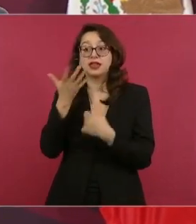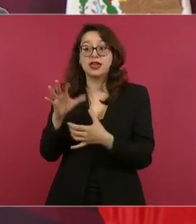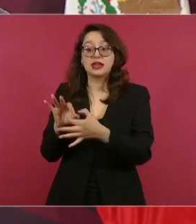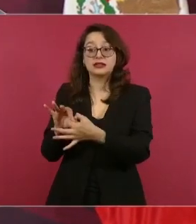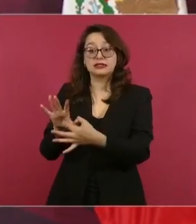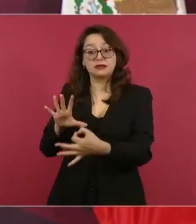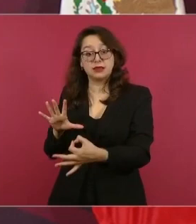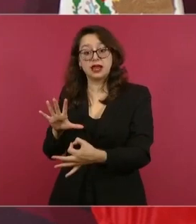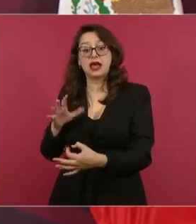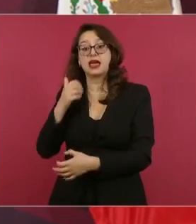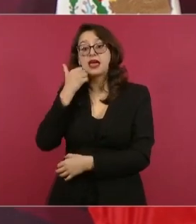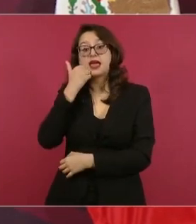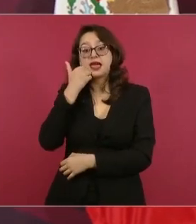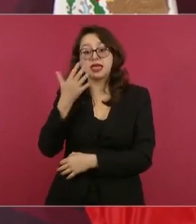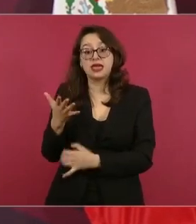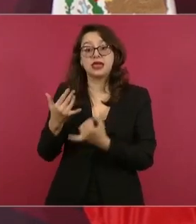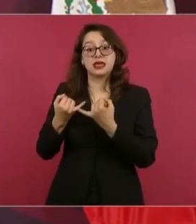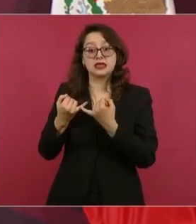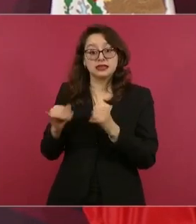algunas